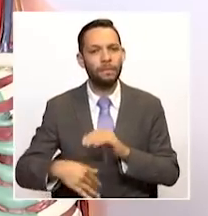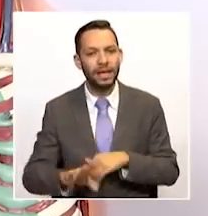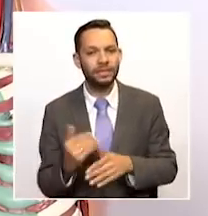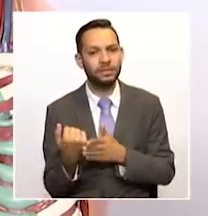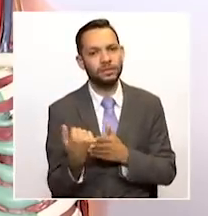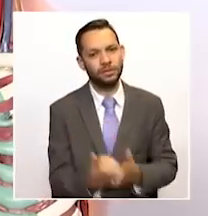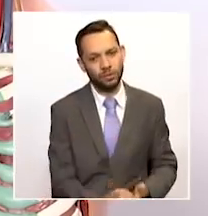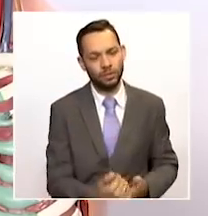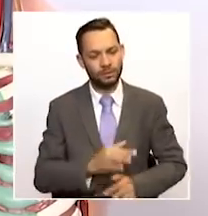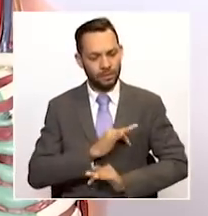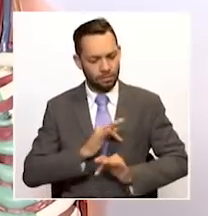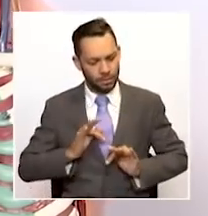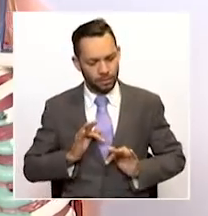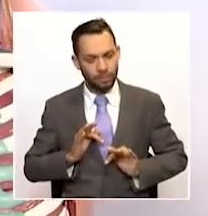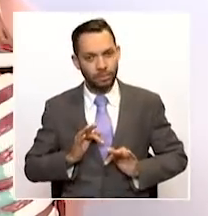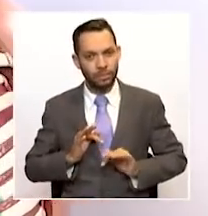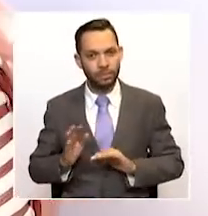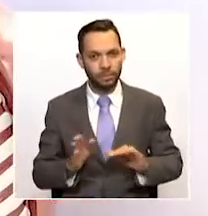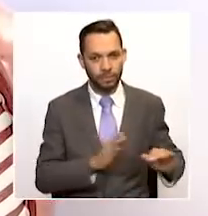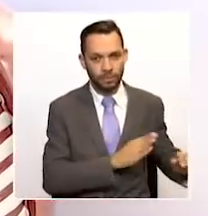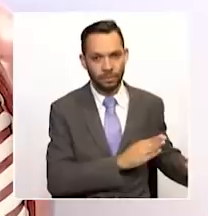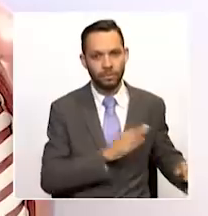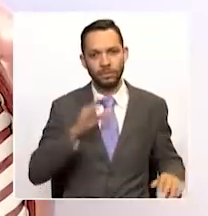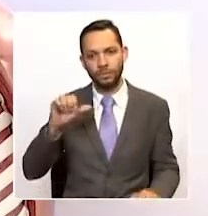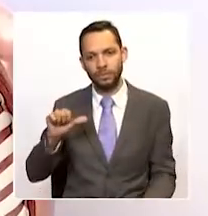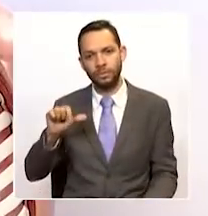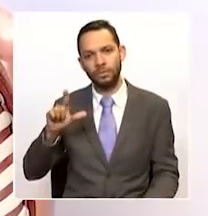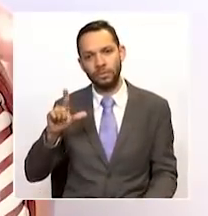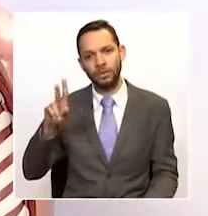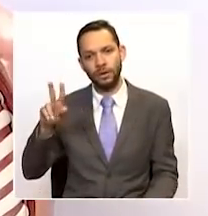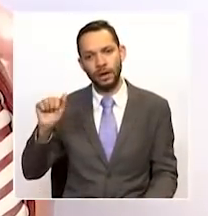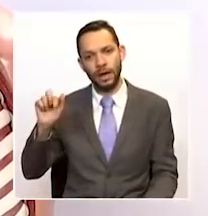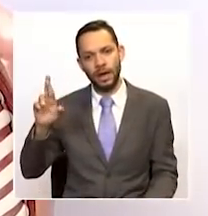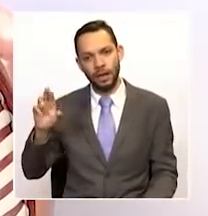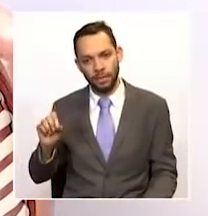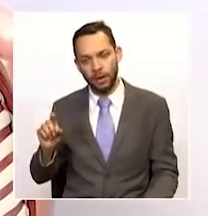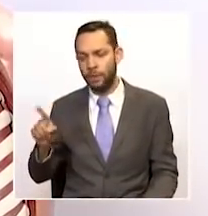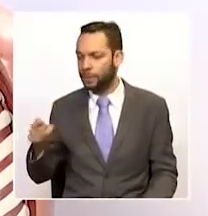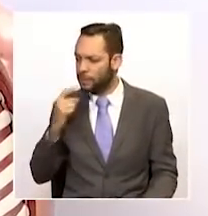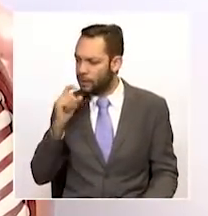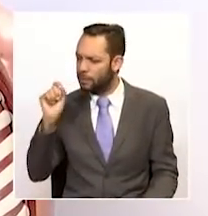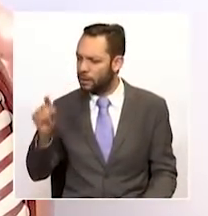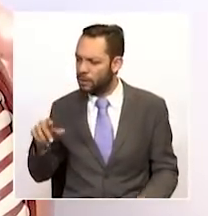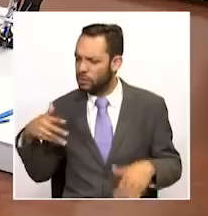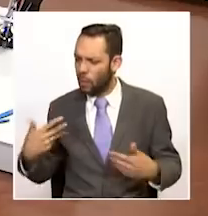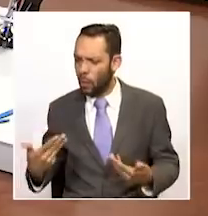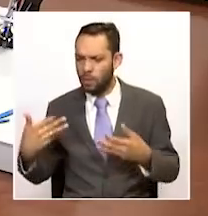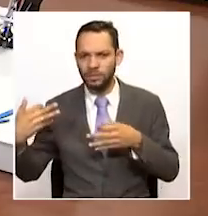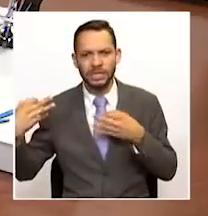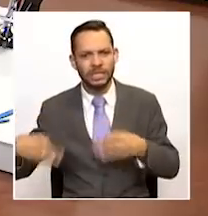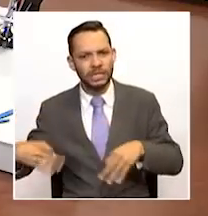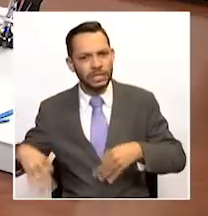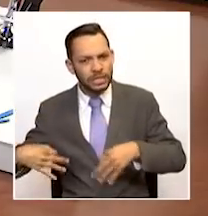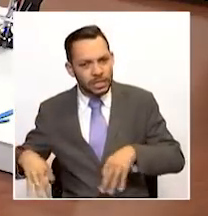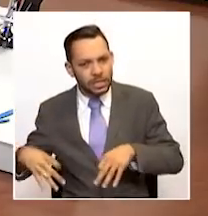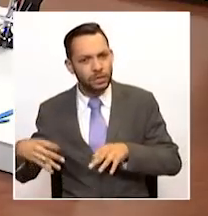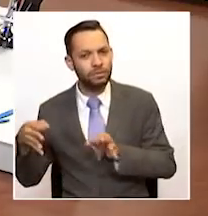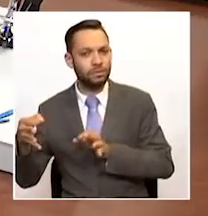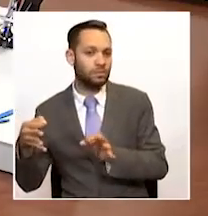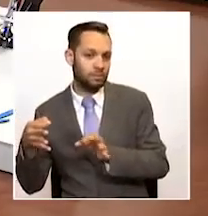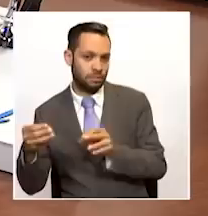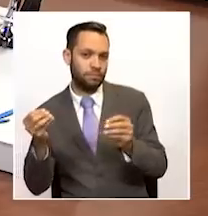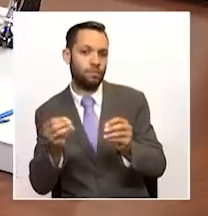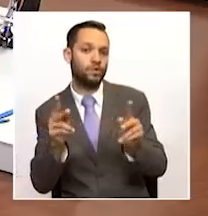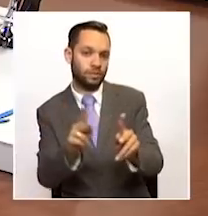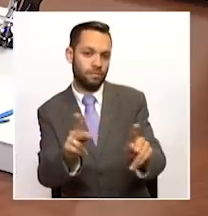proceso terapéutico álvaro gusto vamos a entrar un poco a explicarlo no era muy sencilla en yo sé que este programa lo ven